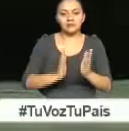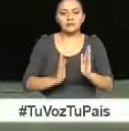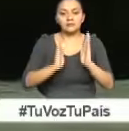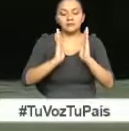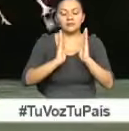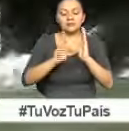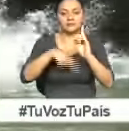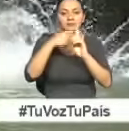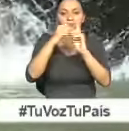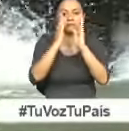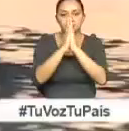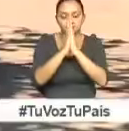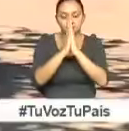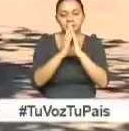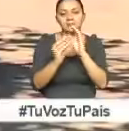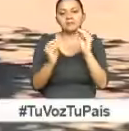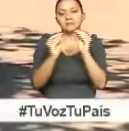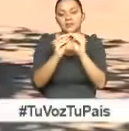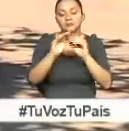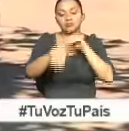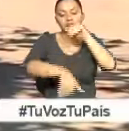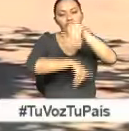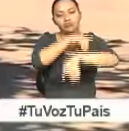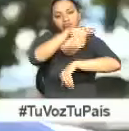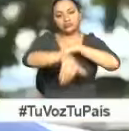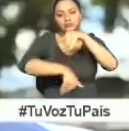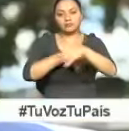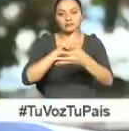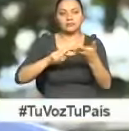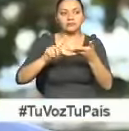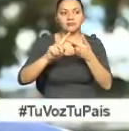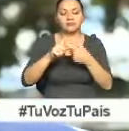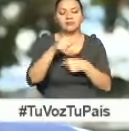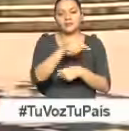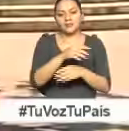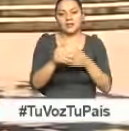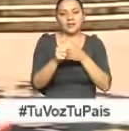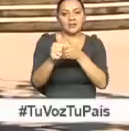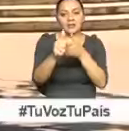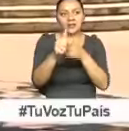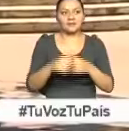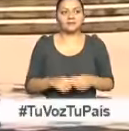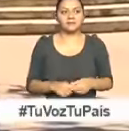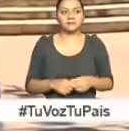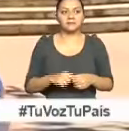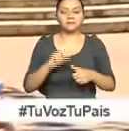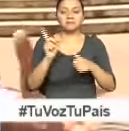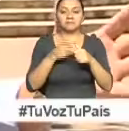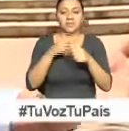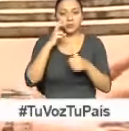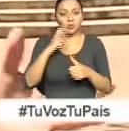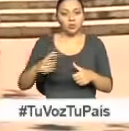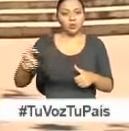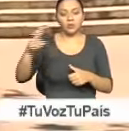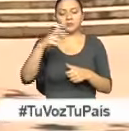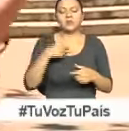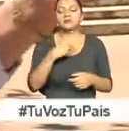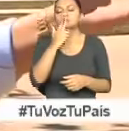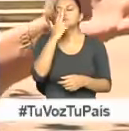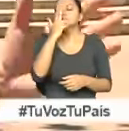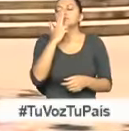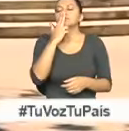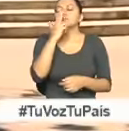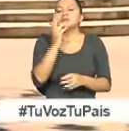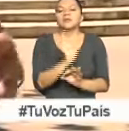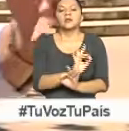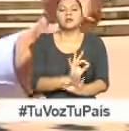y balnearios de agua dulce, como lo informa Gabriel Guayo, guía turístico. Lo primero que viene el turista es por el oxígeno, la vida, la